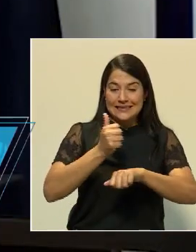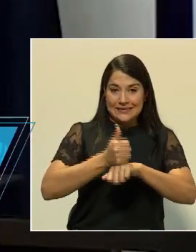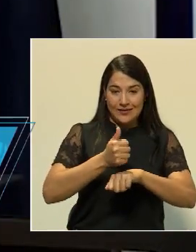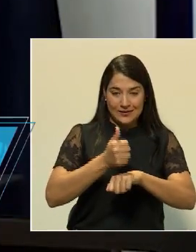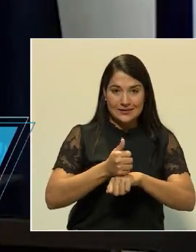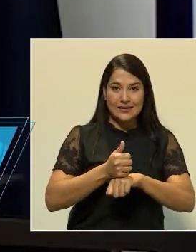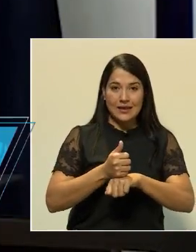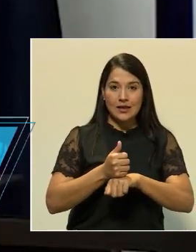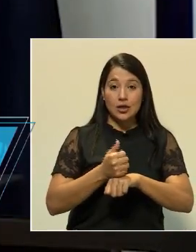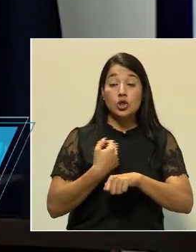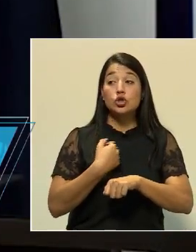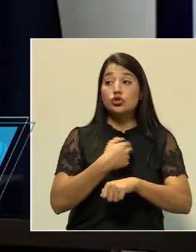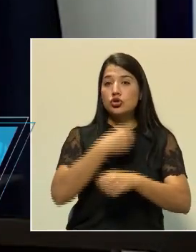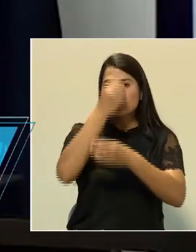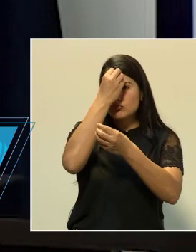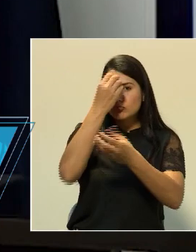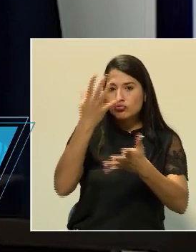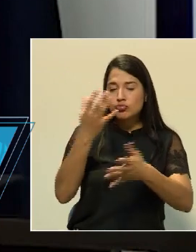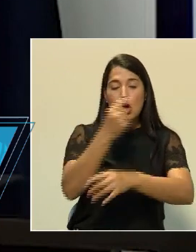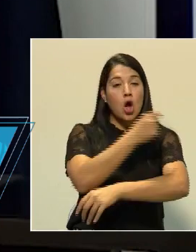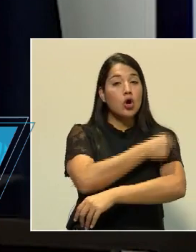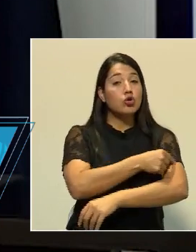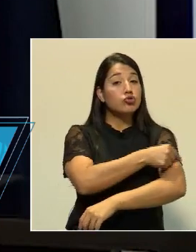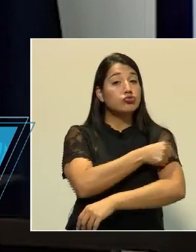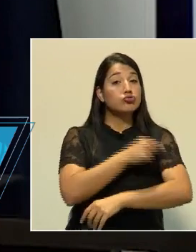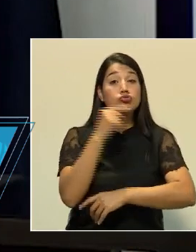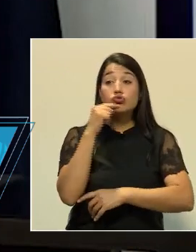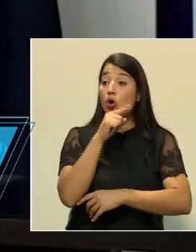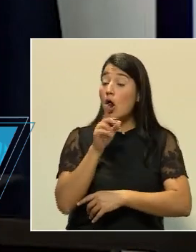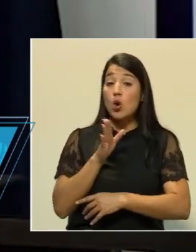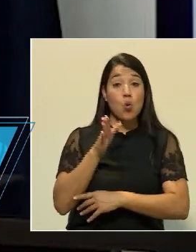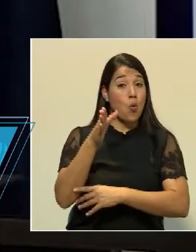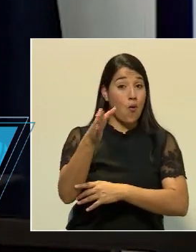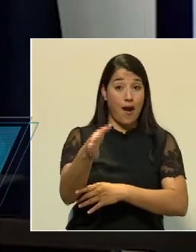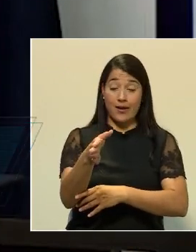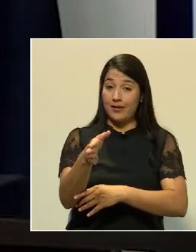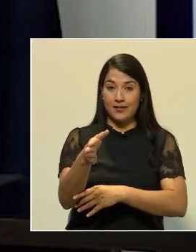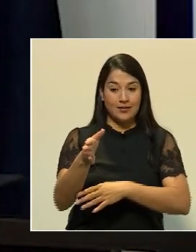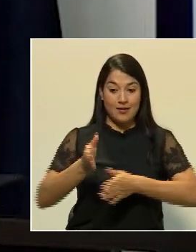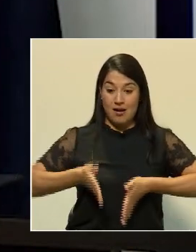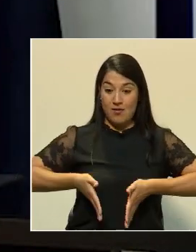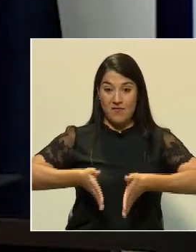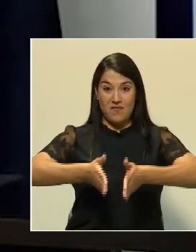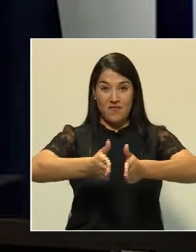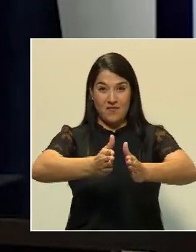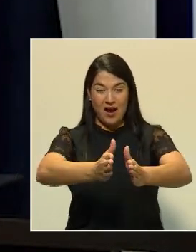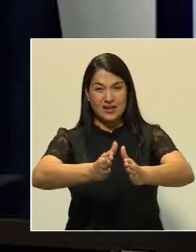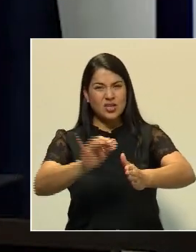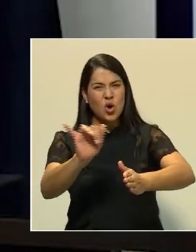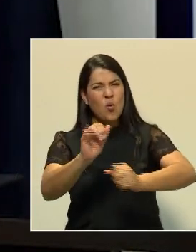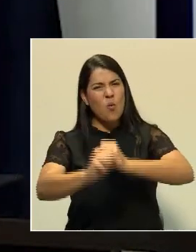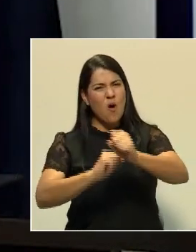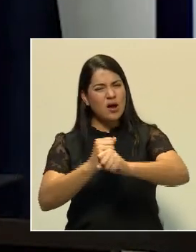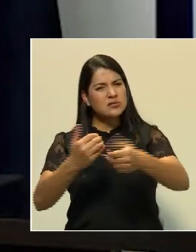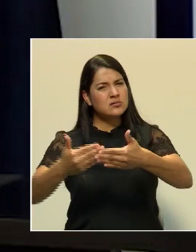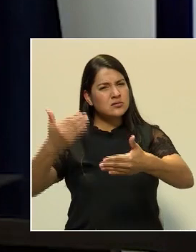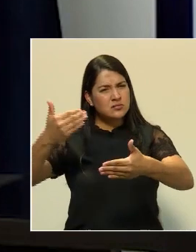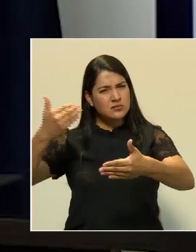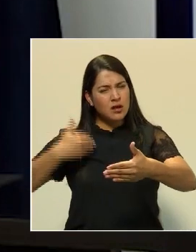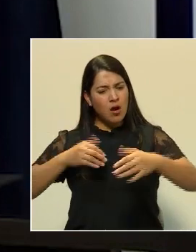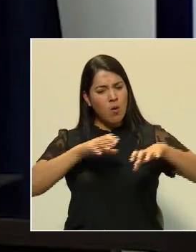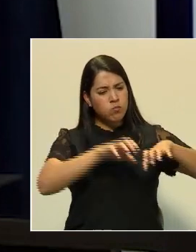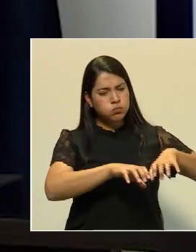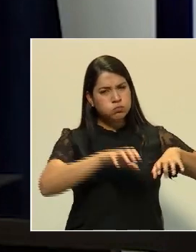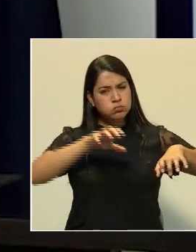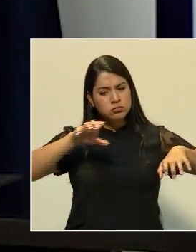la noticia que nosotros no vamos a montar puestos, no vamos a tener presencia como todos